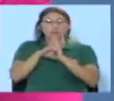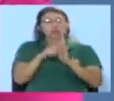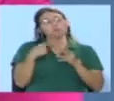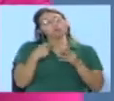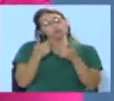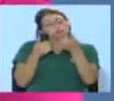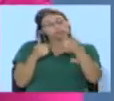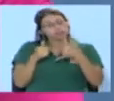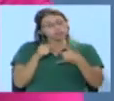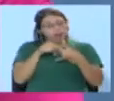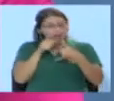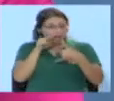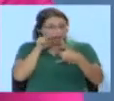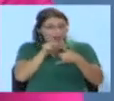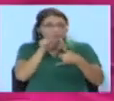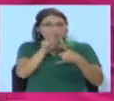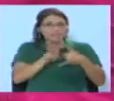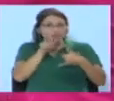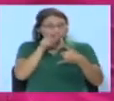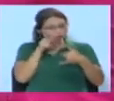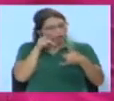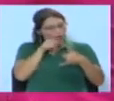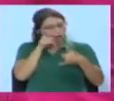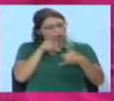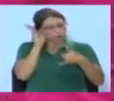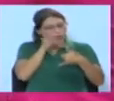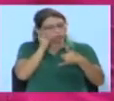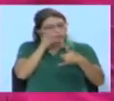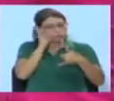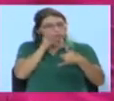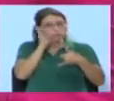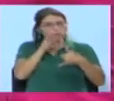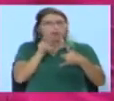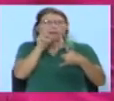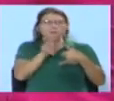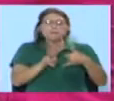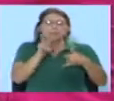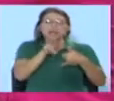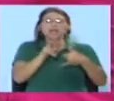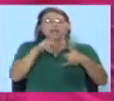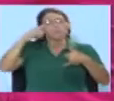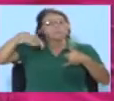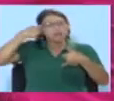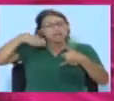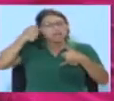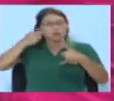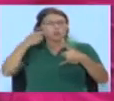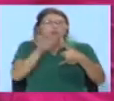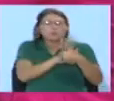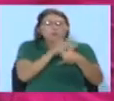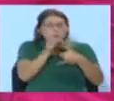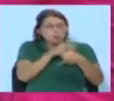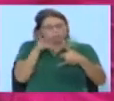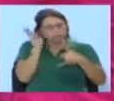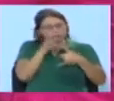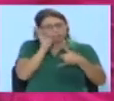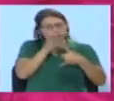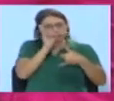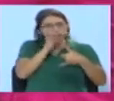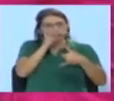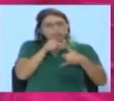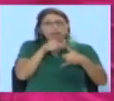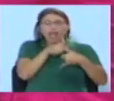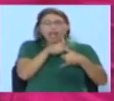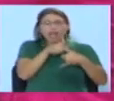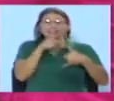y a descargar una cantidad de datos, como películas o cualquier otra cosa de mucho consumo, pues voy a